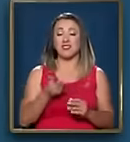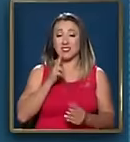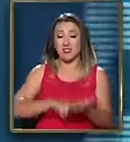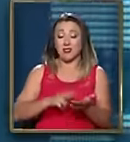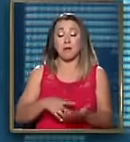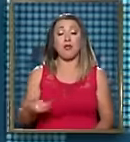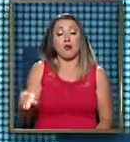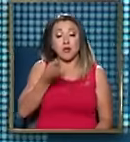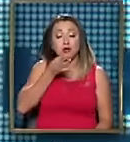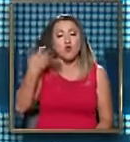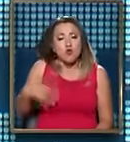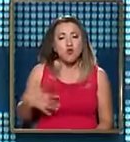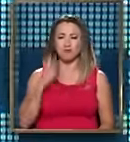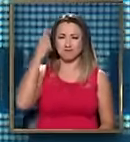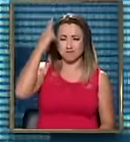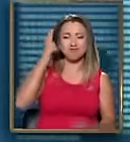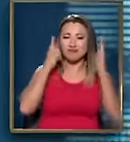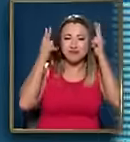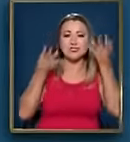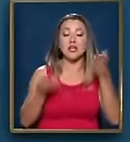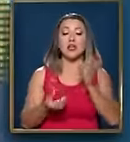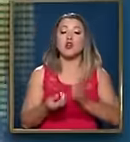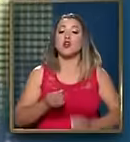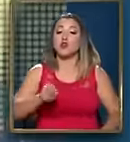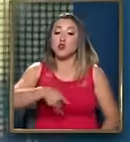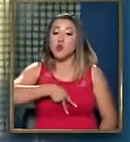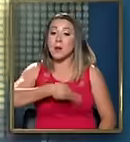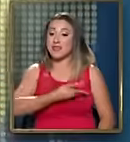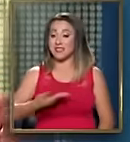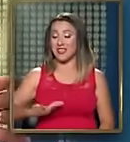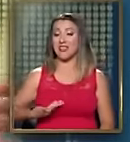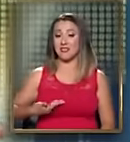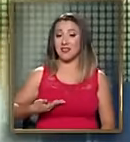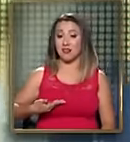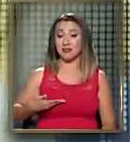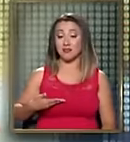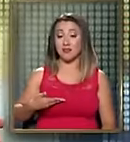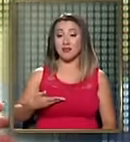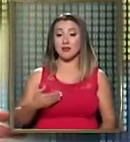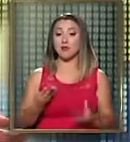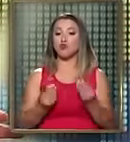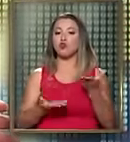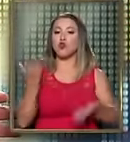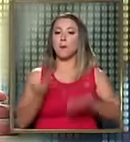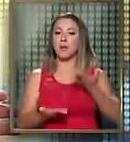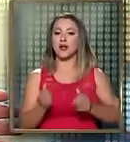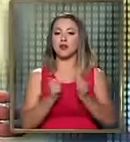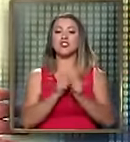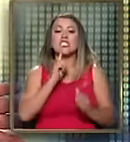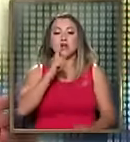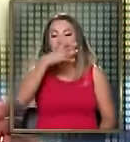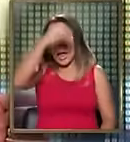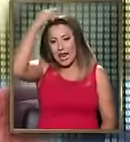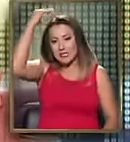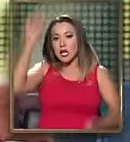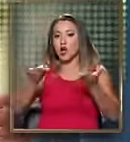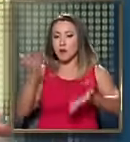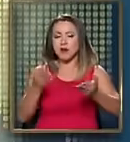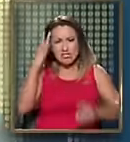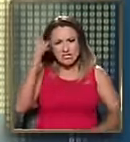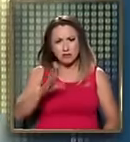weón, que dicen que la nuera de la presidenta, que muchos la comparan con Alexis Sánchez, porque ustedes saben que